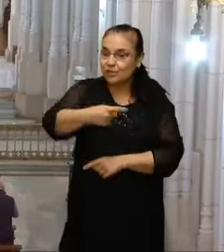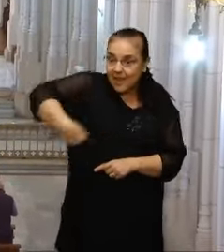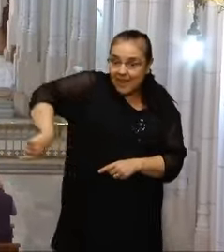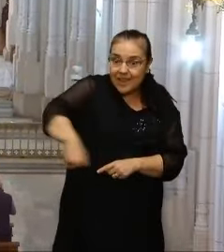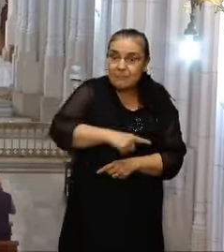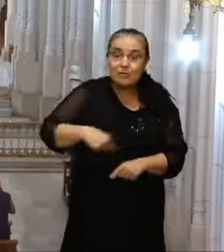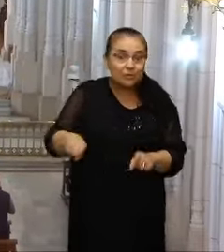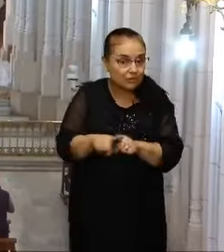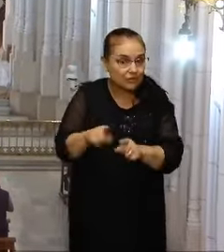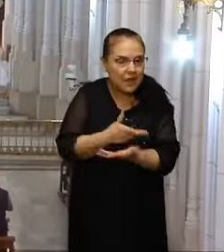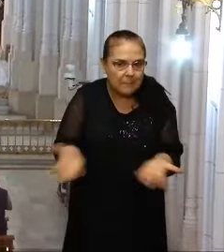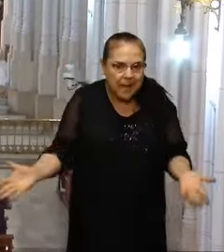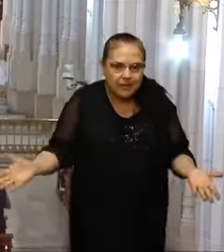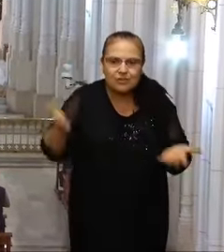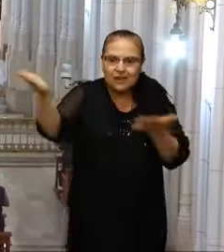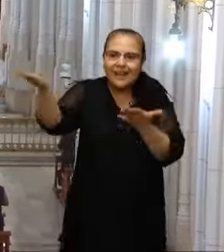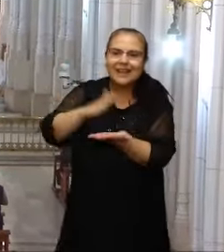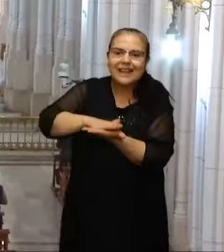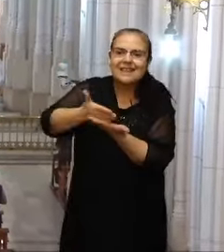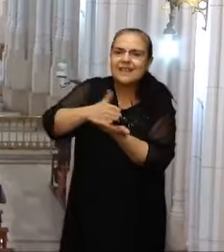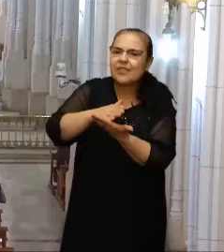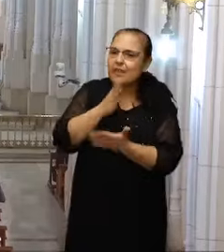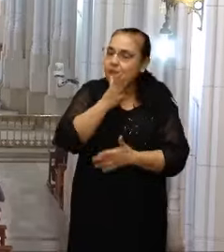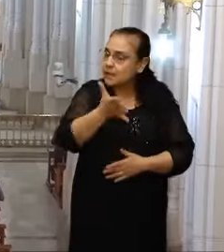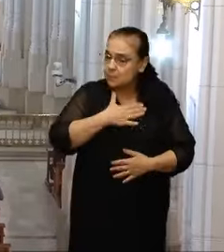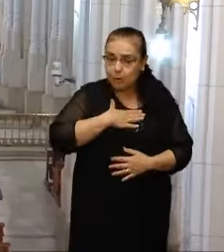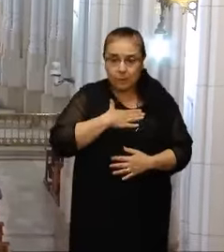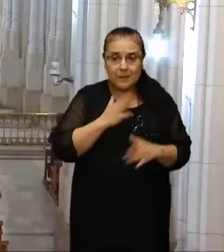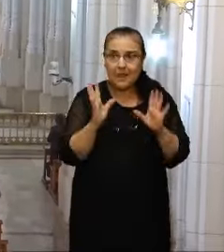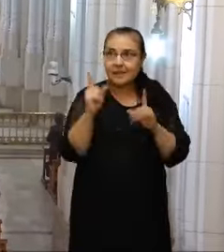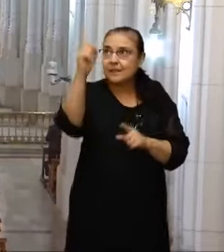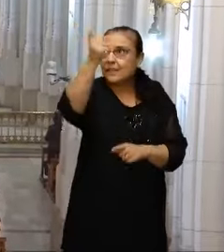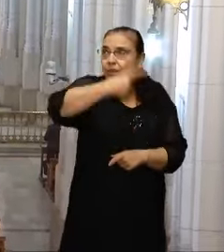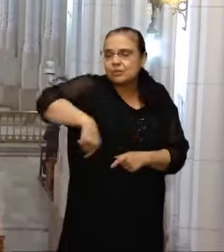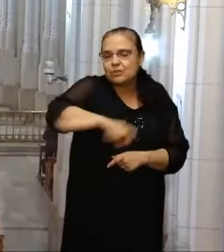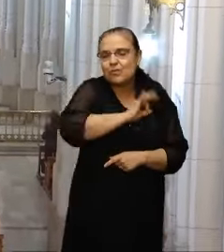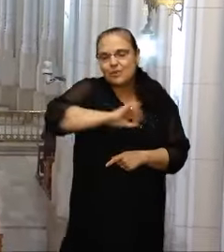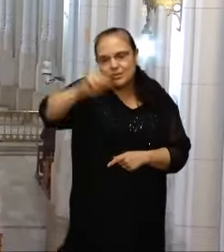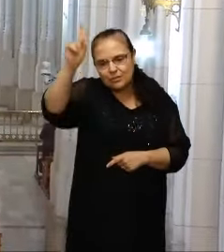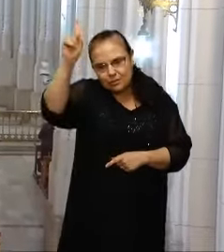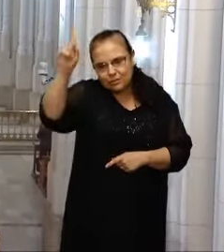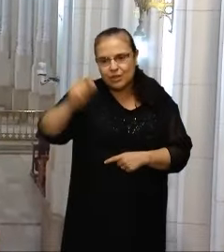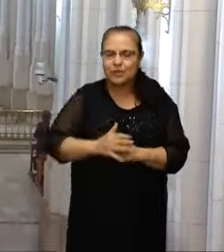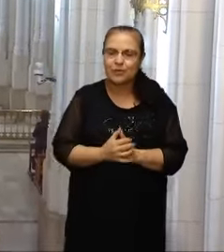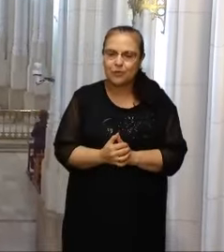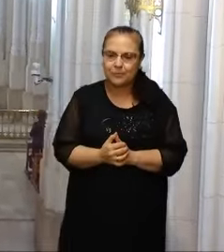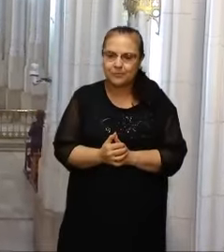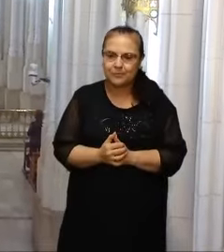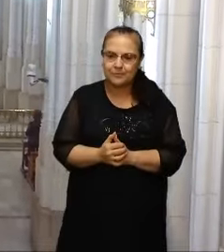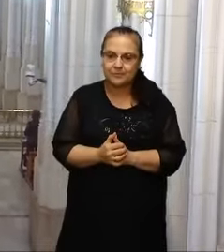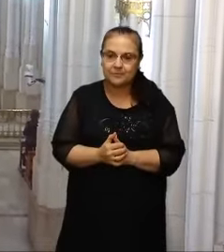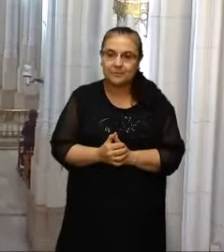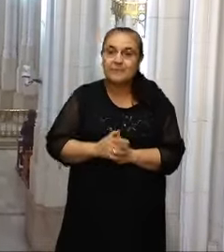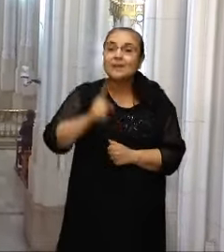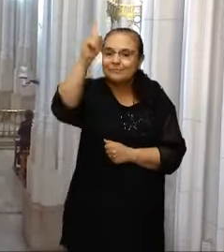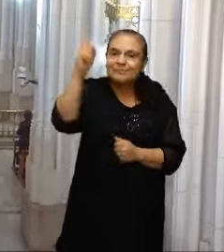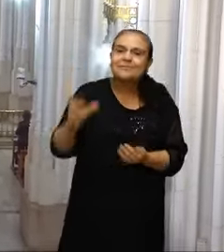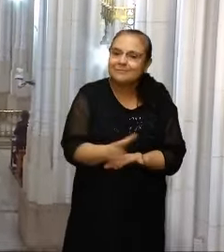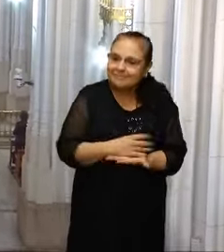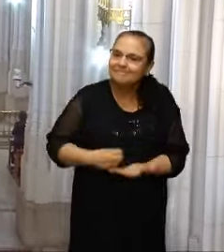santos y a vosotros hermanos que interceda por mí ante Dios nuestro señor